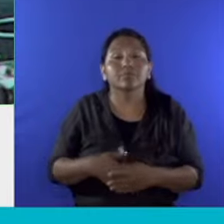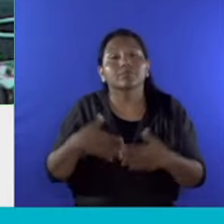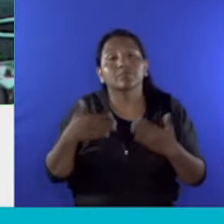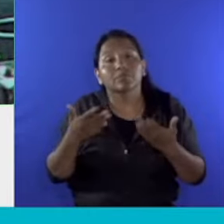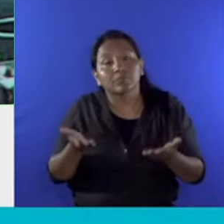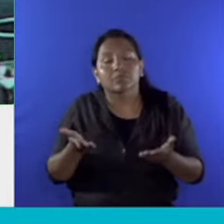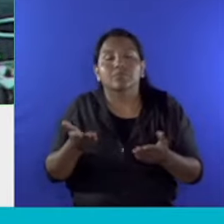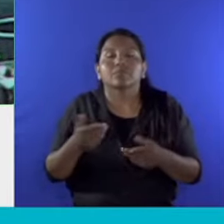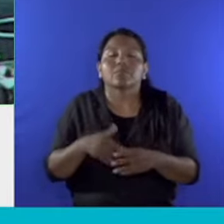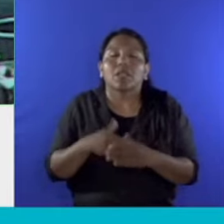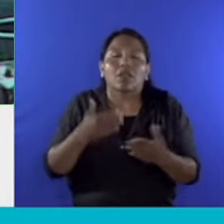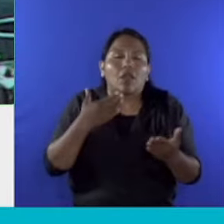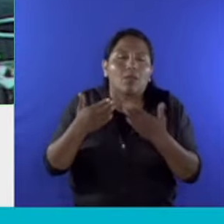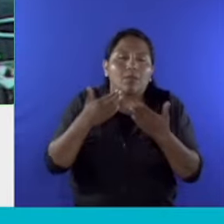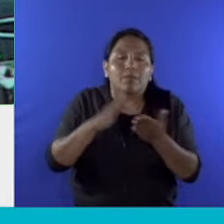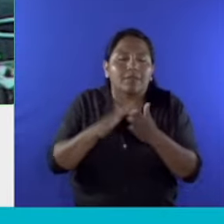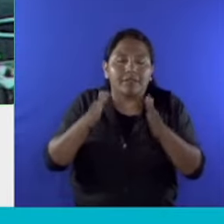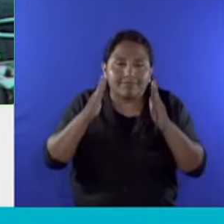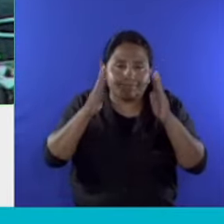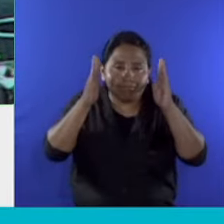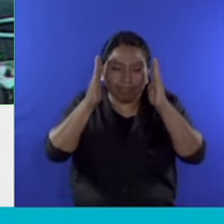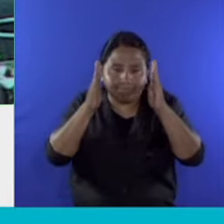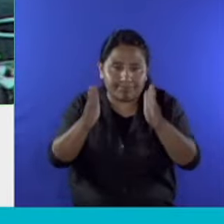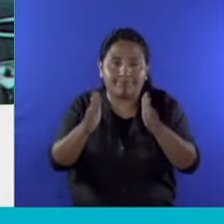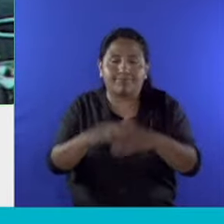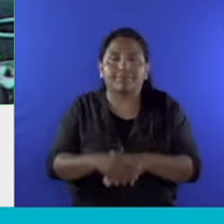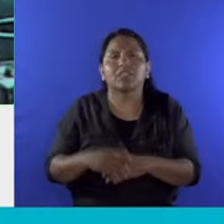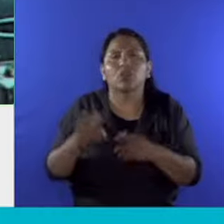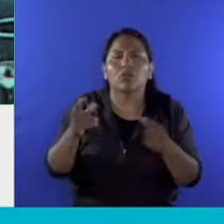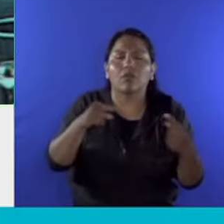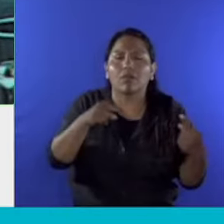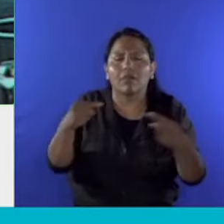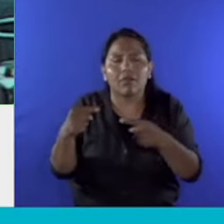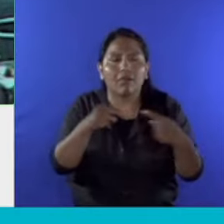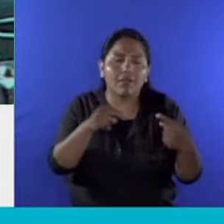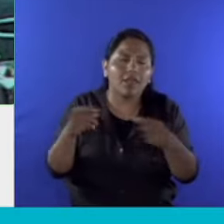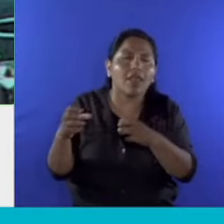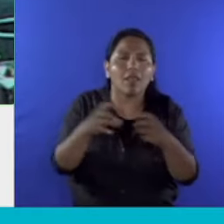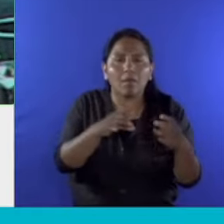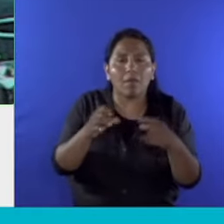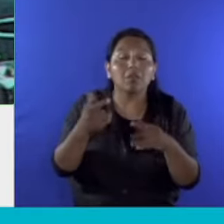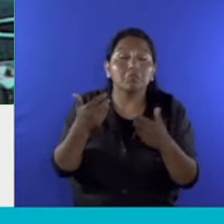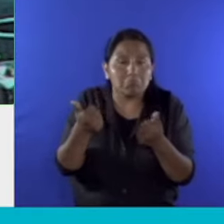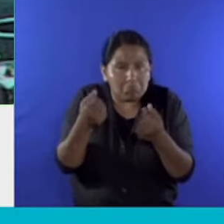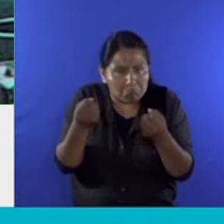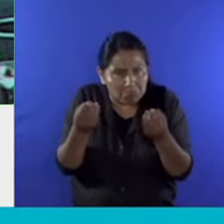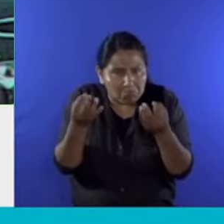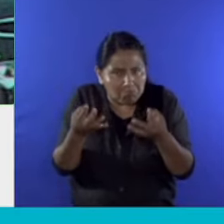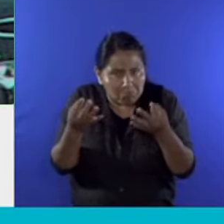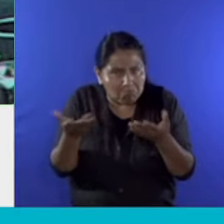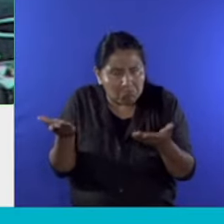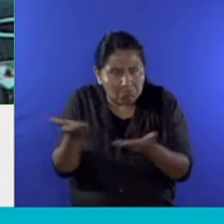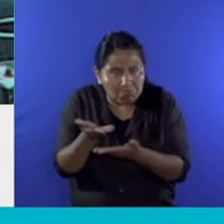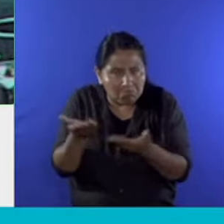a abocarnos a lo nuclear. En toda esta discusión, en todo este debate, que además es bienvenido